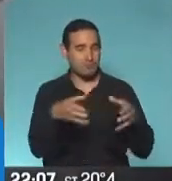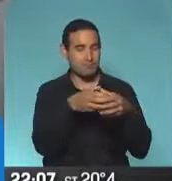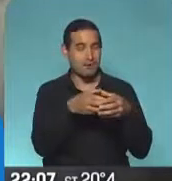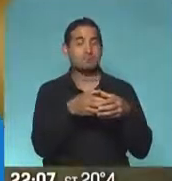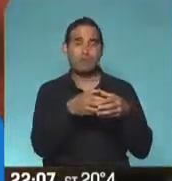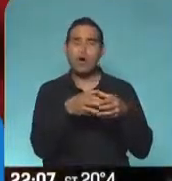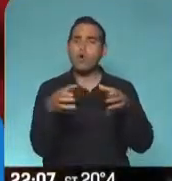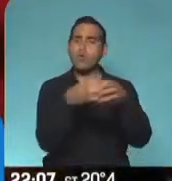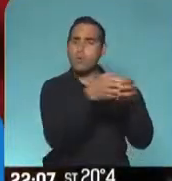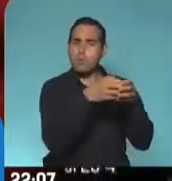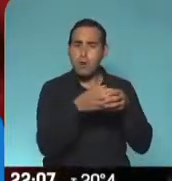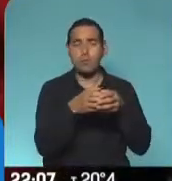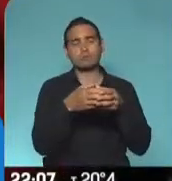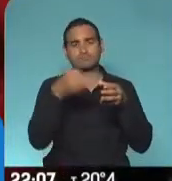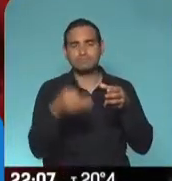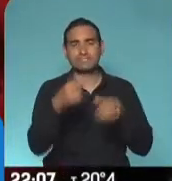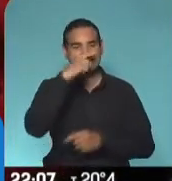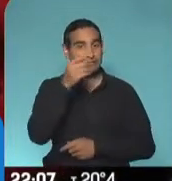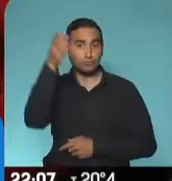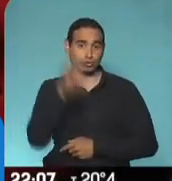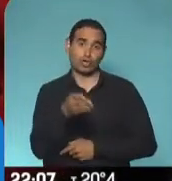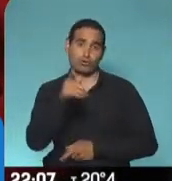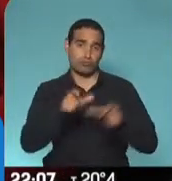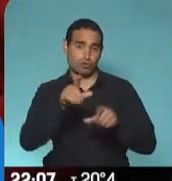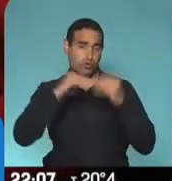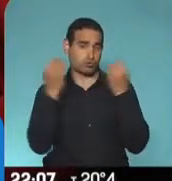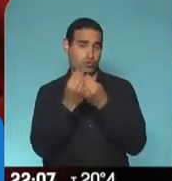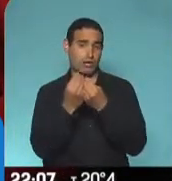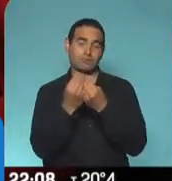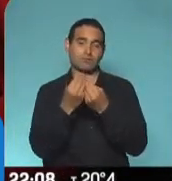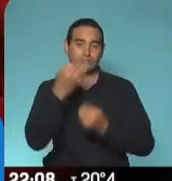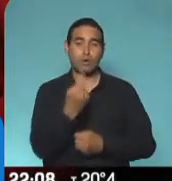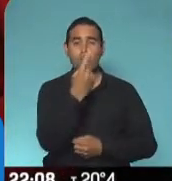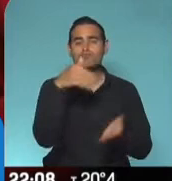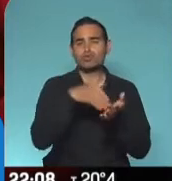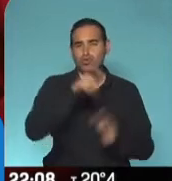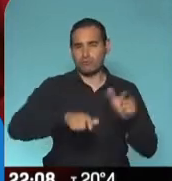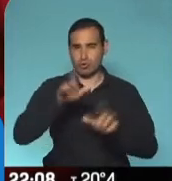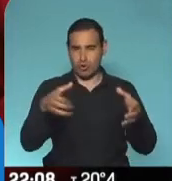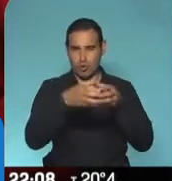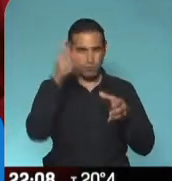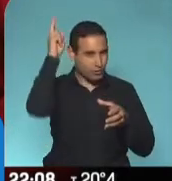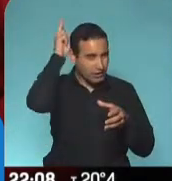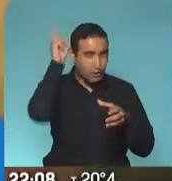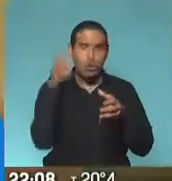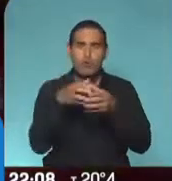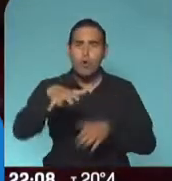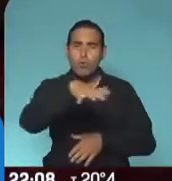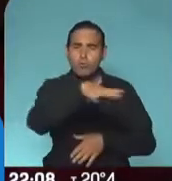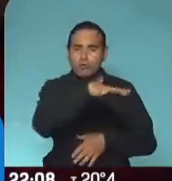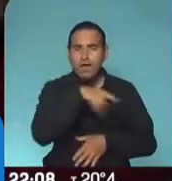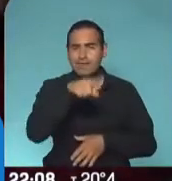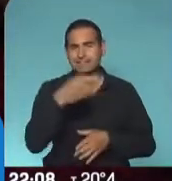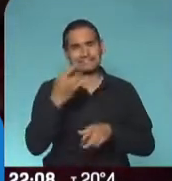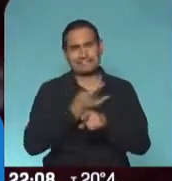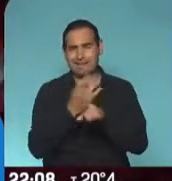pueblos indígenas representan el 7% de la población total, equivalente a 1 millón de personas. Las comunidades siempre participaron